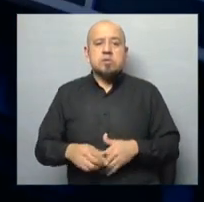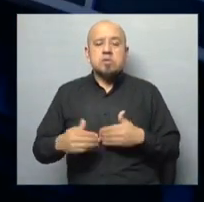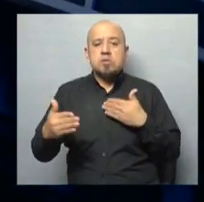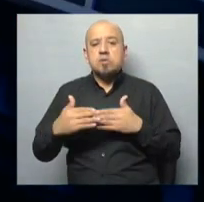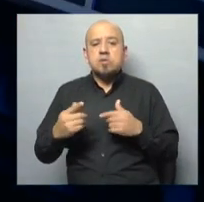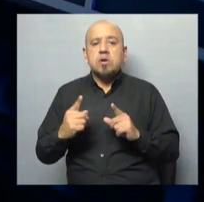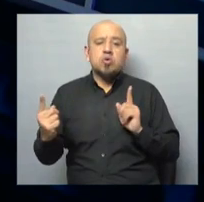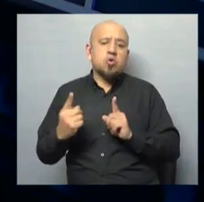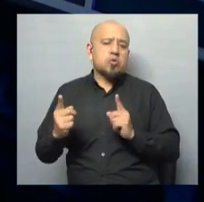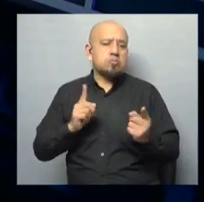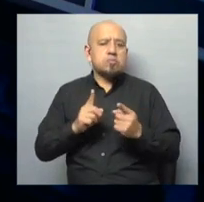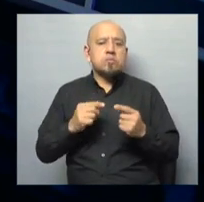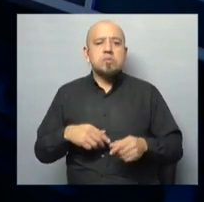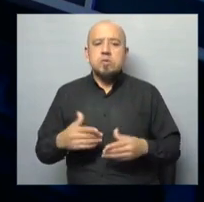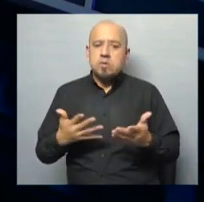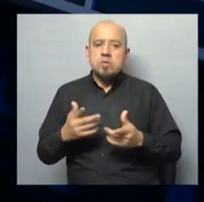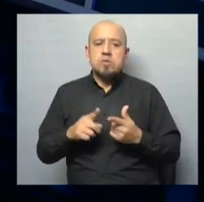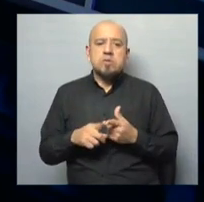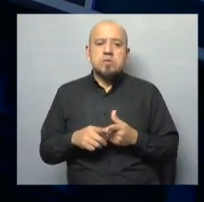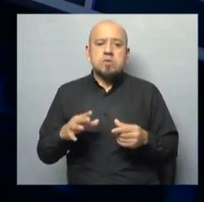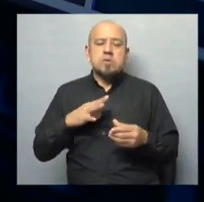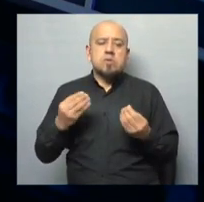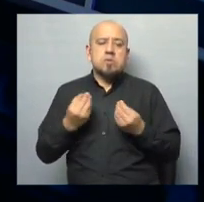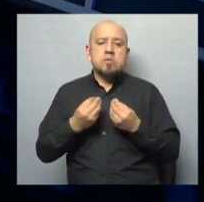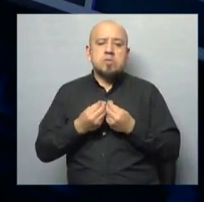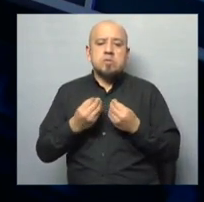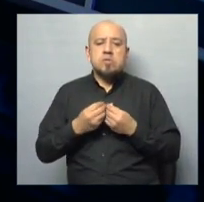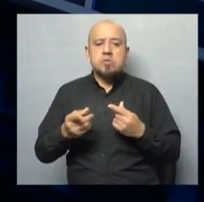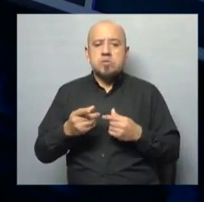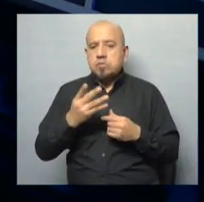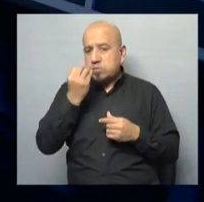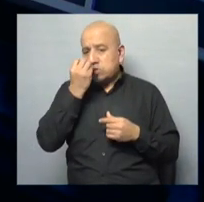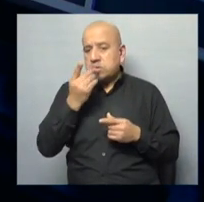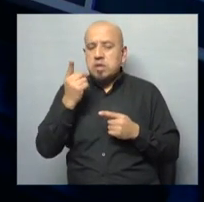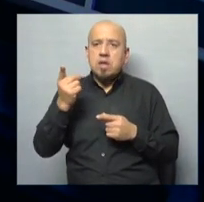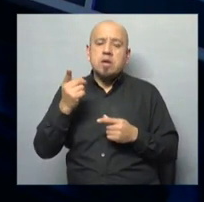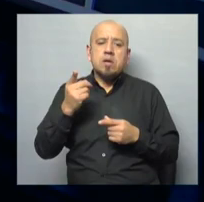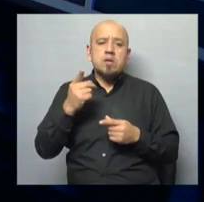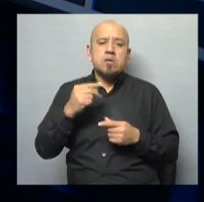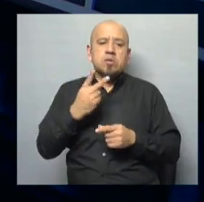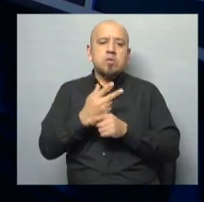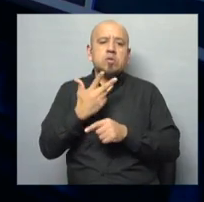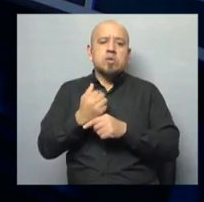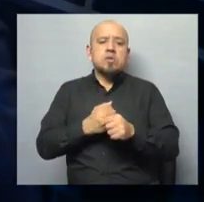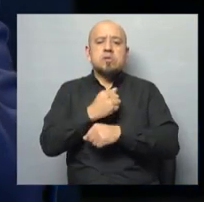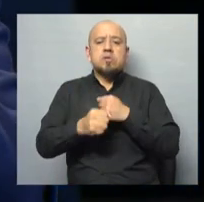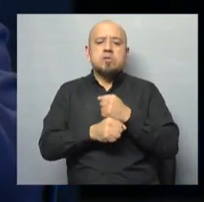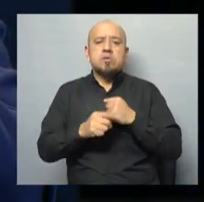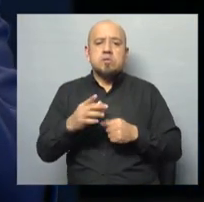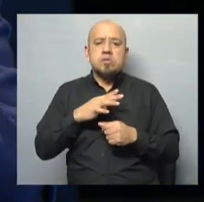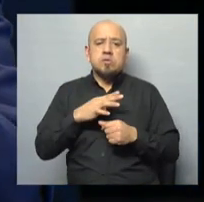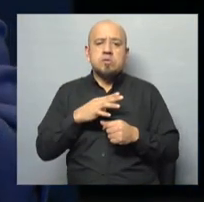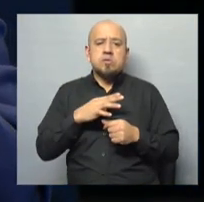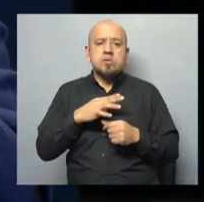vuelta muy corta este pero ahora ahora hay muchos autos yo tuve entendidas en dos o tres años y hay mucho